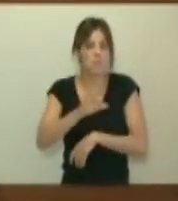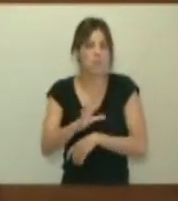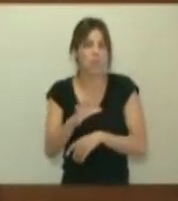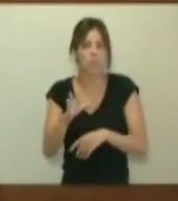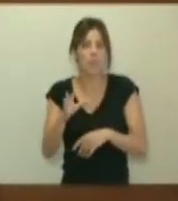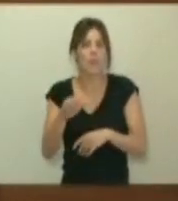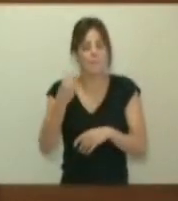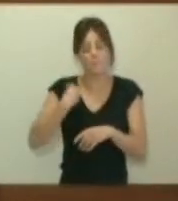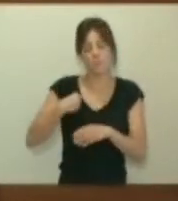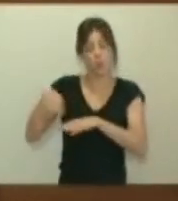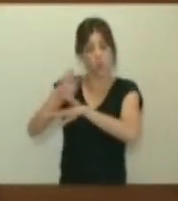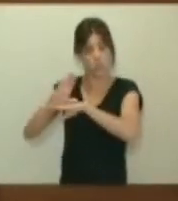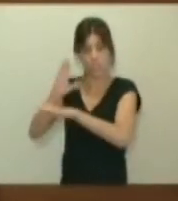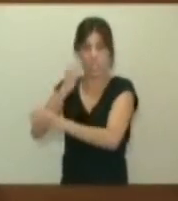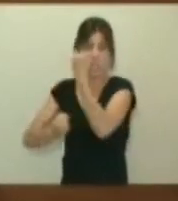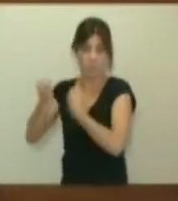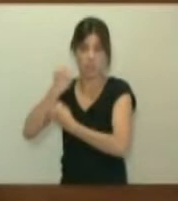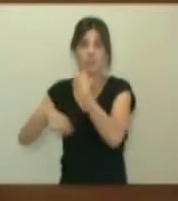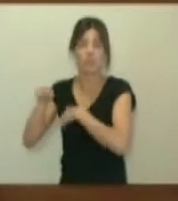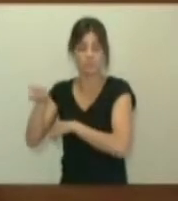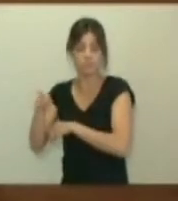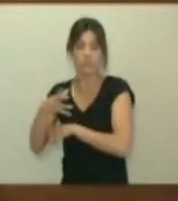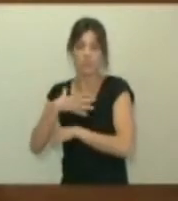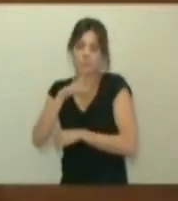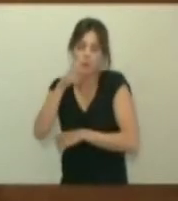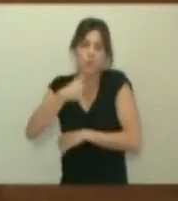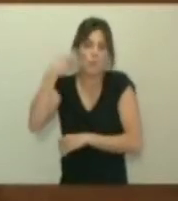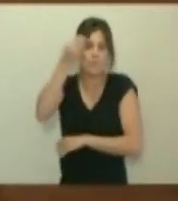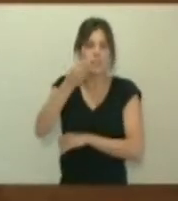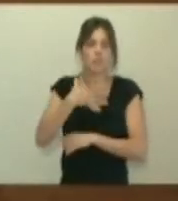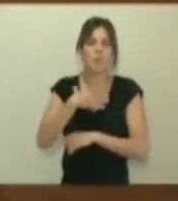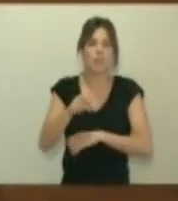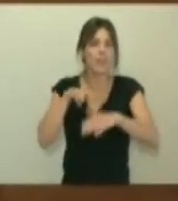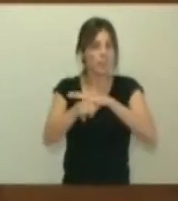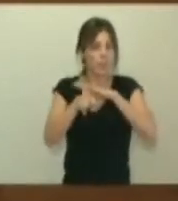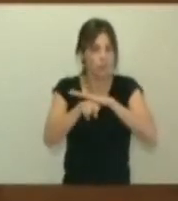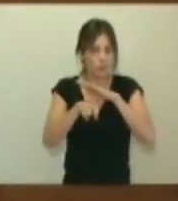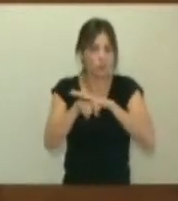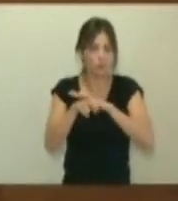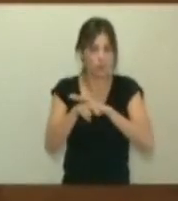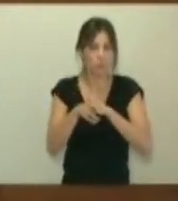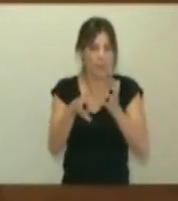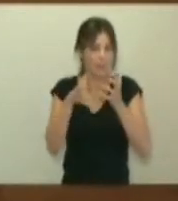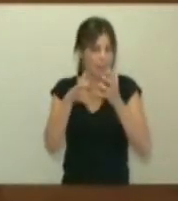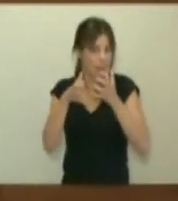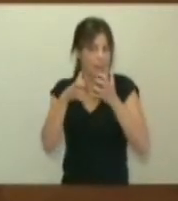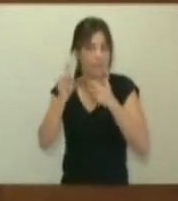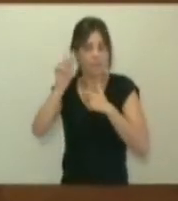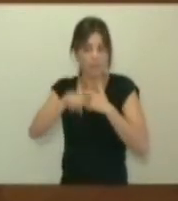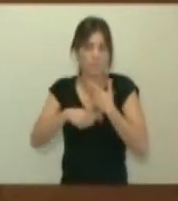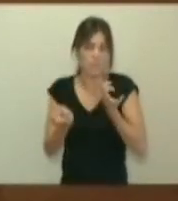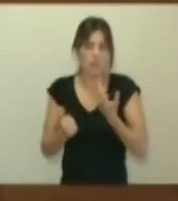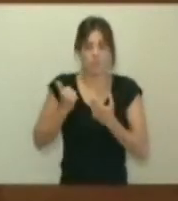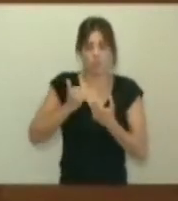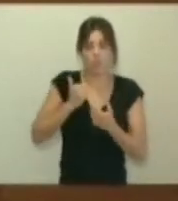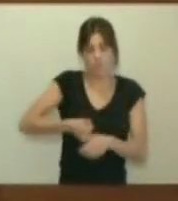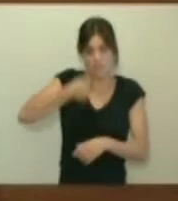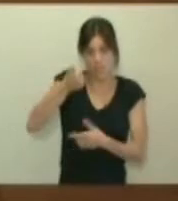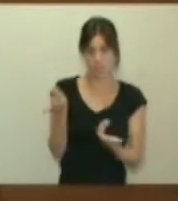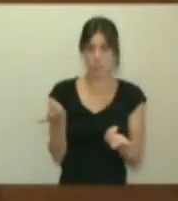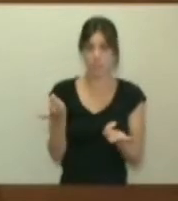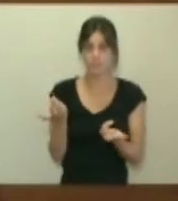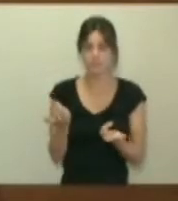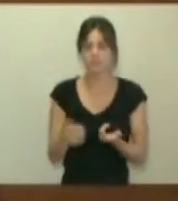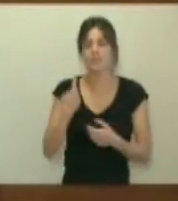propia consejería. Creo que ganaríamos en aprovechamiento de recursos y en agilidad administrativa. En